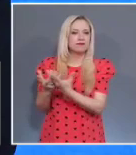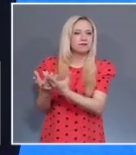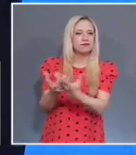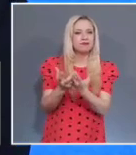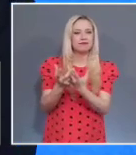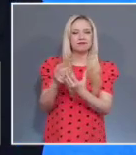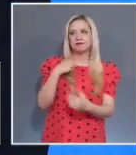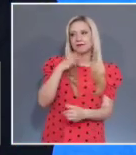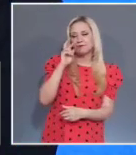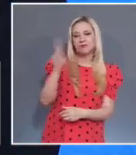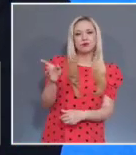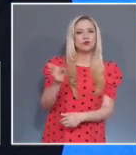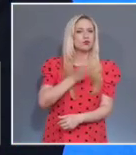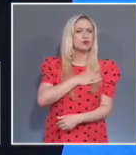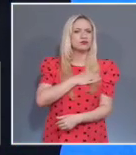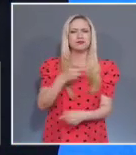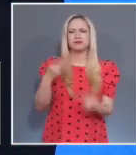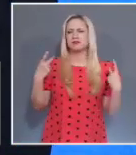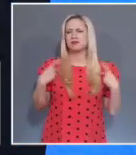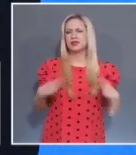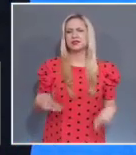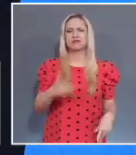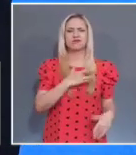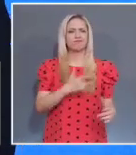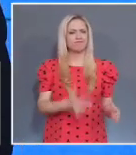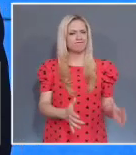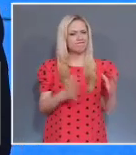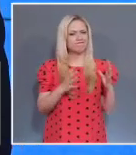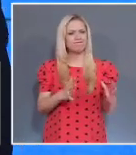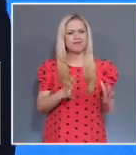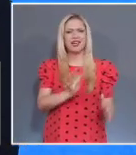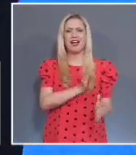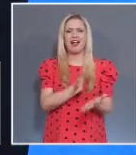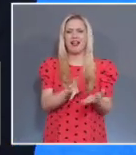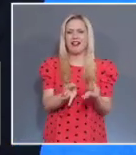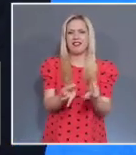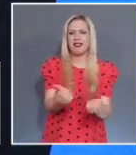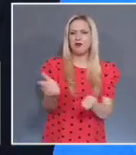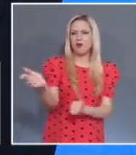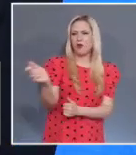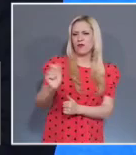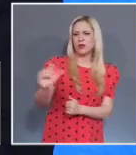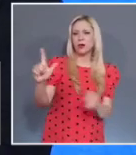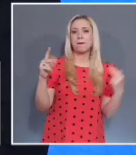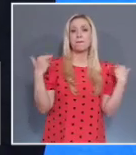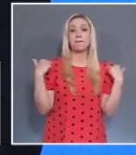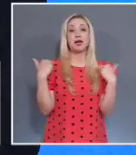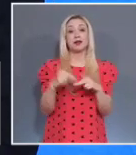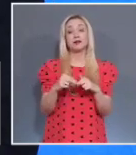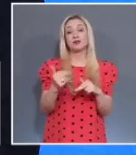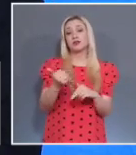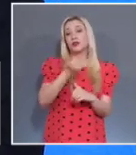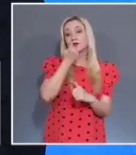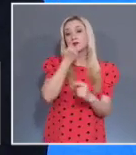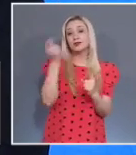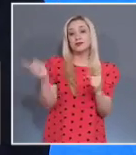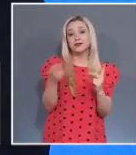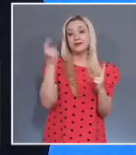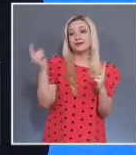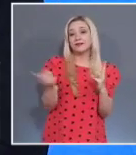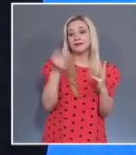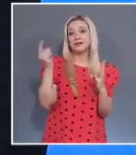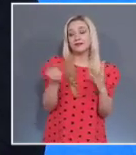humana, calidad profesional, maestro de muchas generaciones y el don de gente le hacen un caballero del